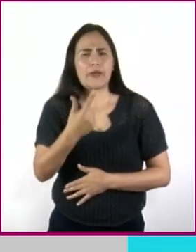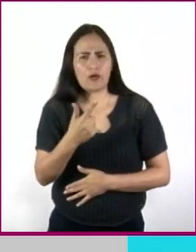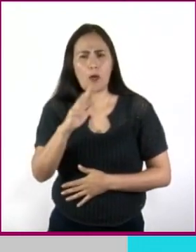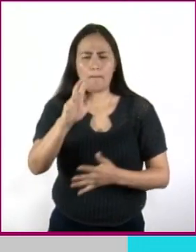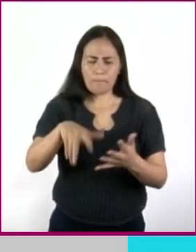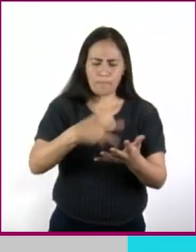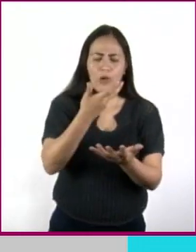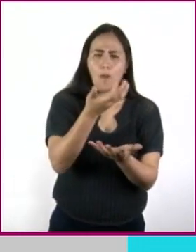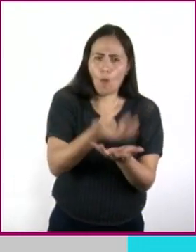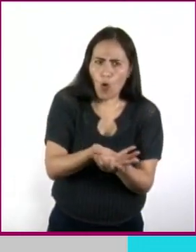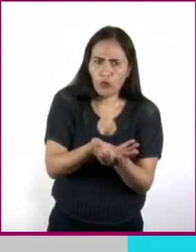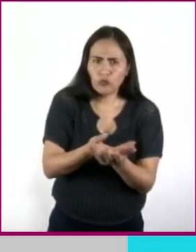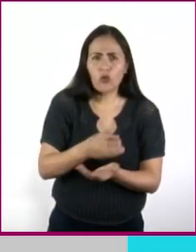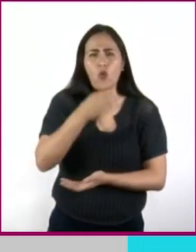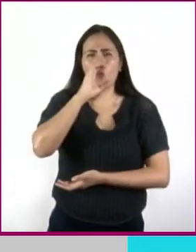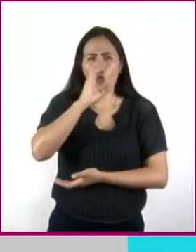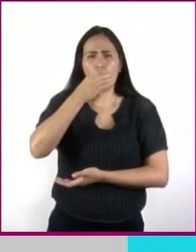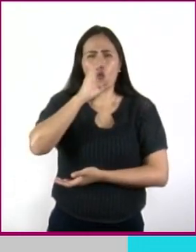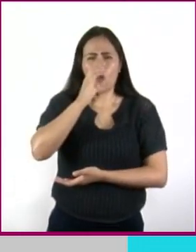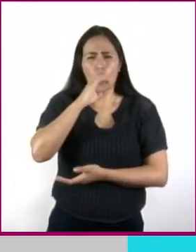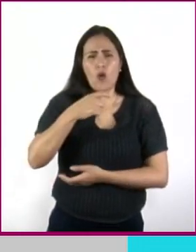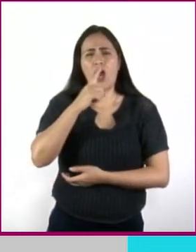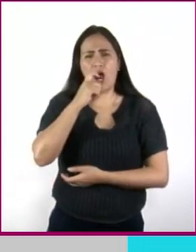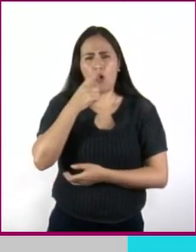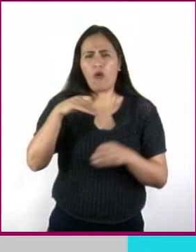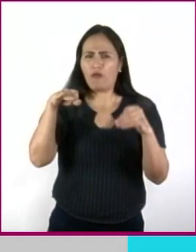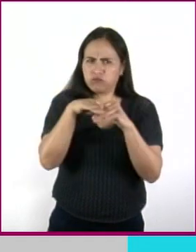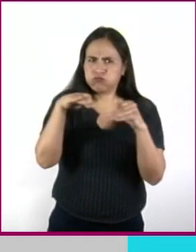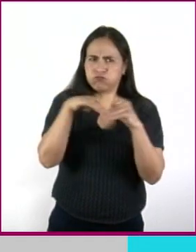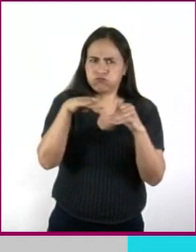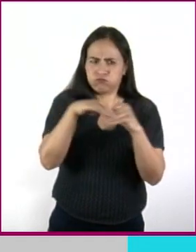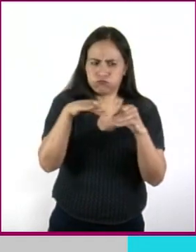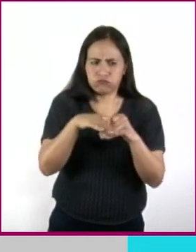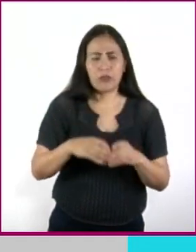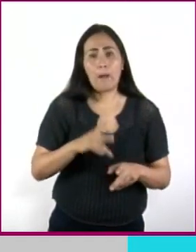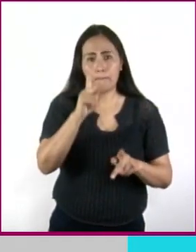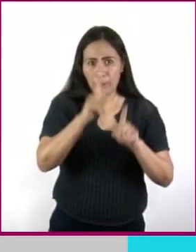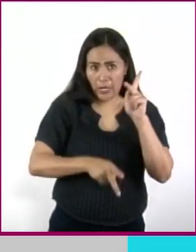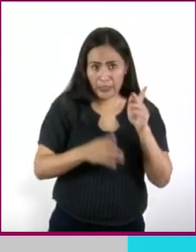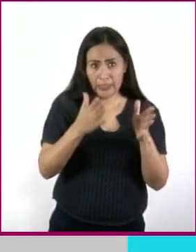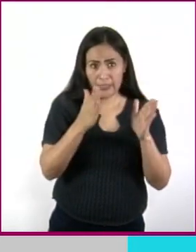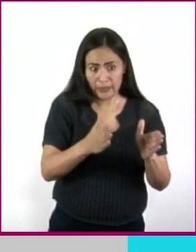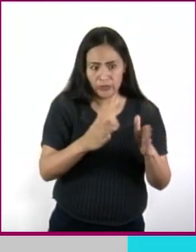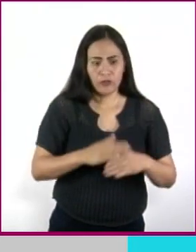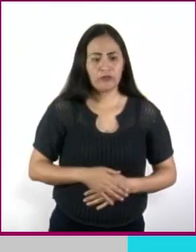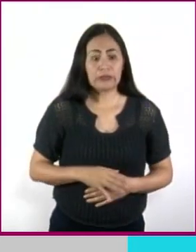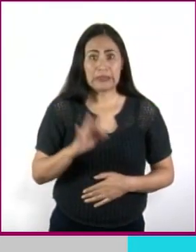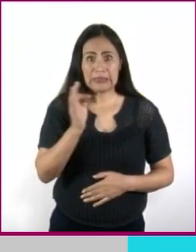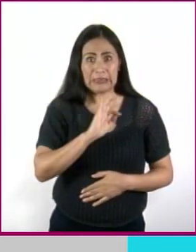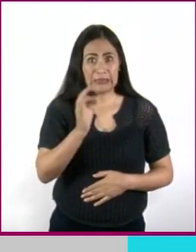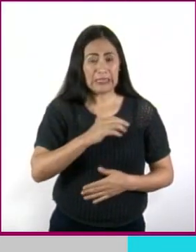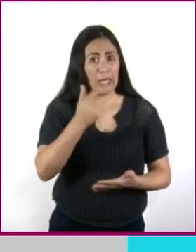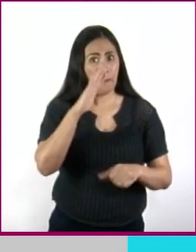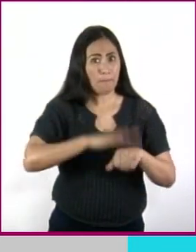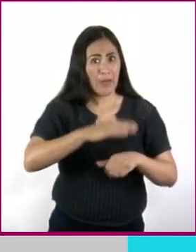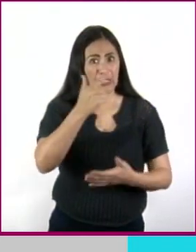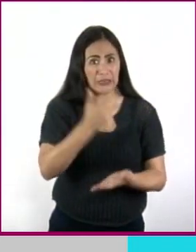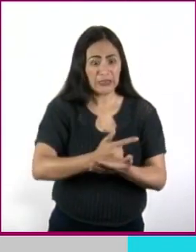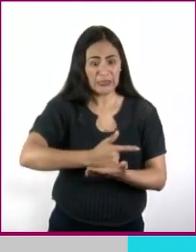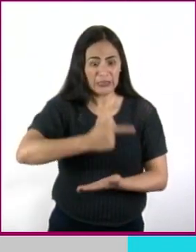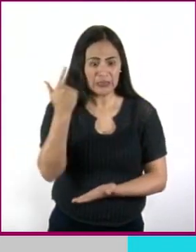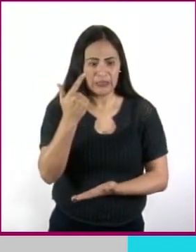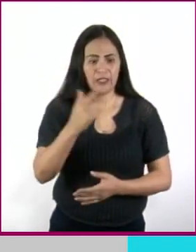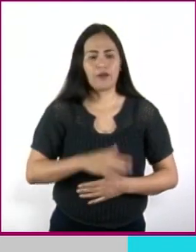y la hidratación deben mantenerse. En esta fase pueden presentarse los signos de alarma que llevan al dengue